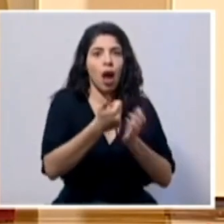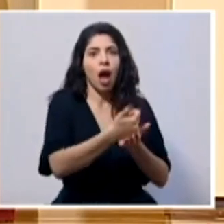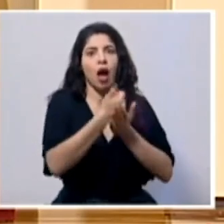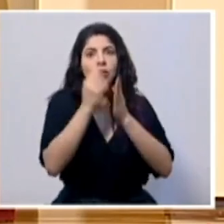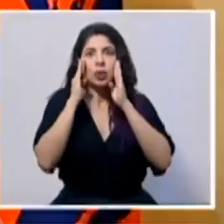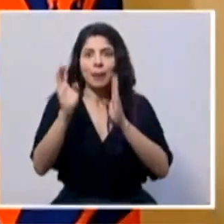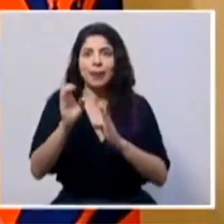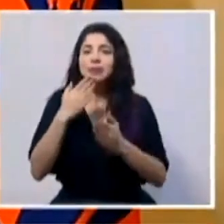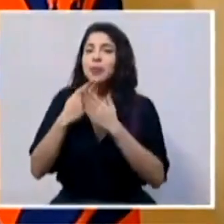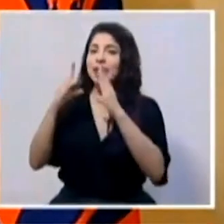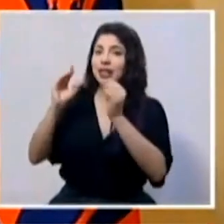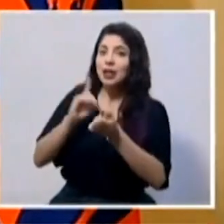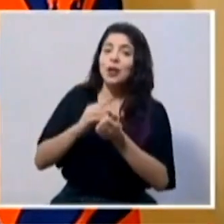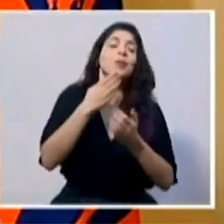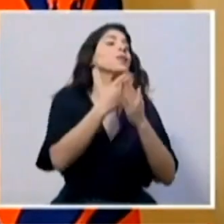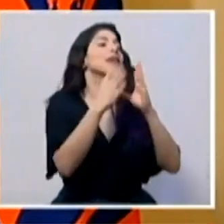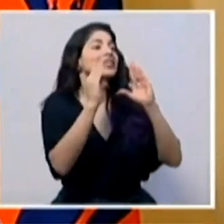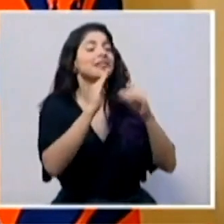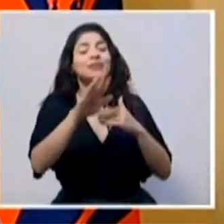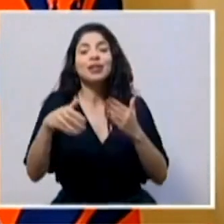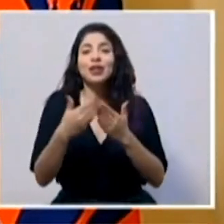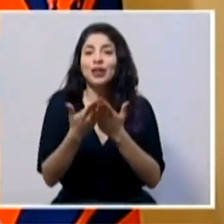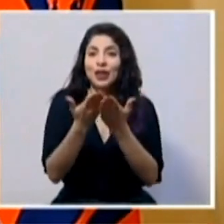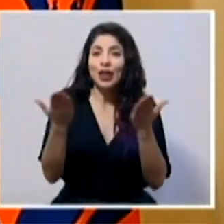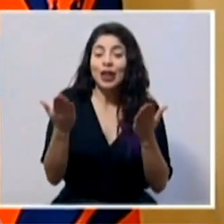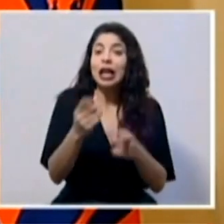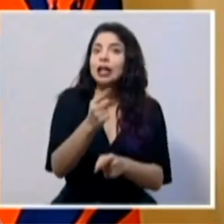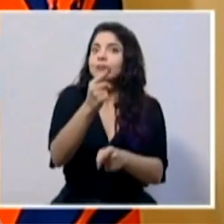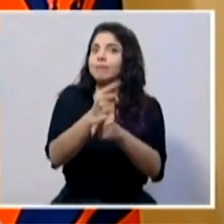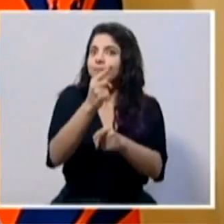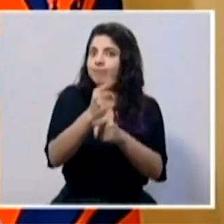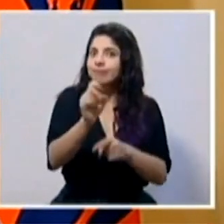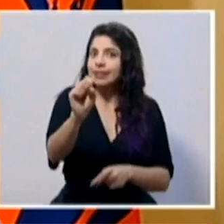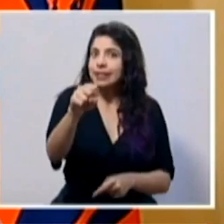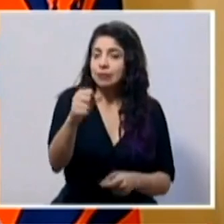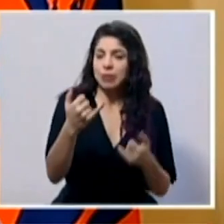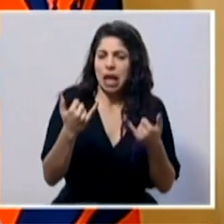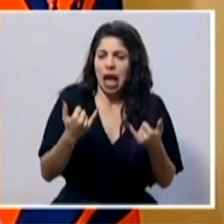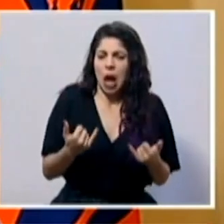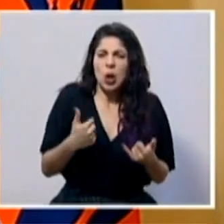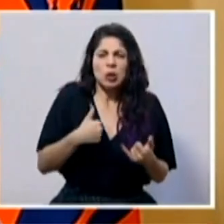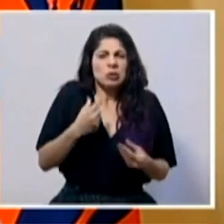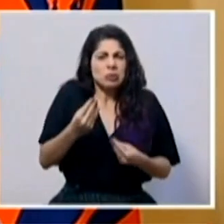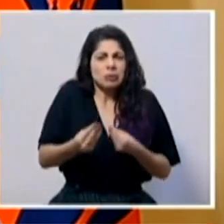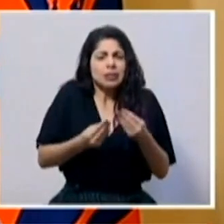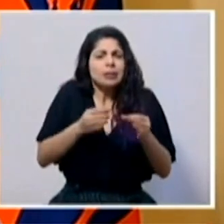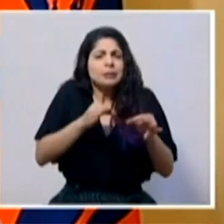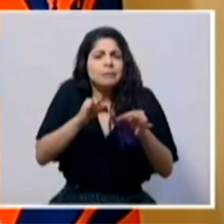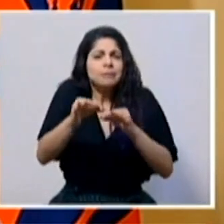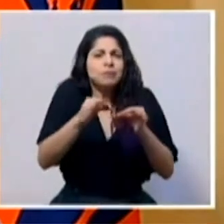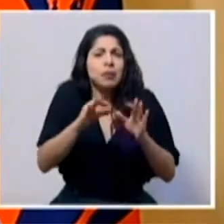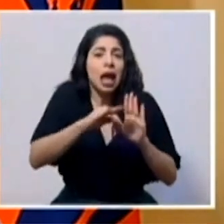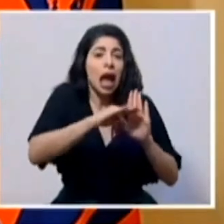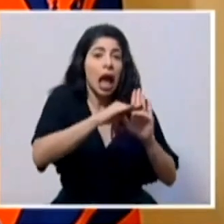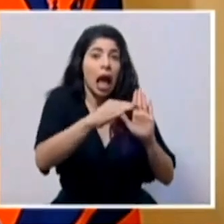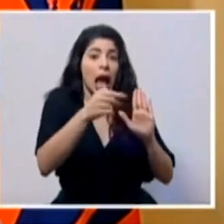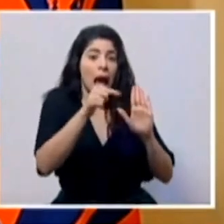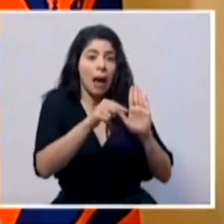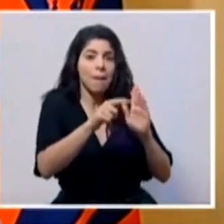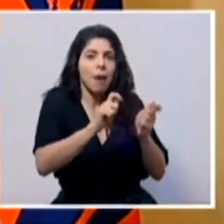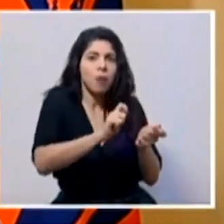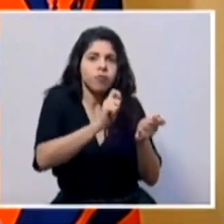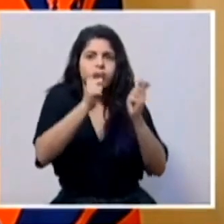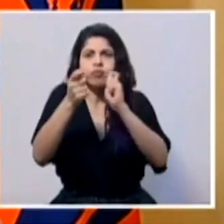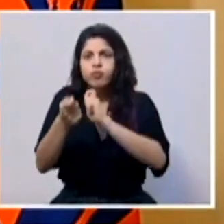Buenas tardes, doctor. Buenas tardes a todos. Efectivamente, ahorita les voy a hablar sobre el proceso de reconversión de camas que